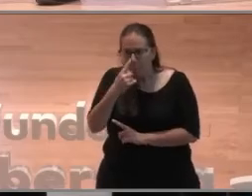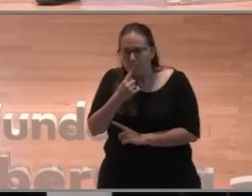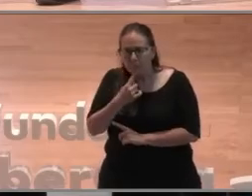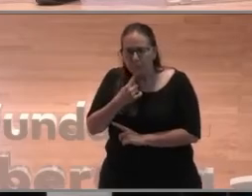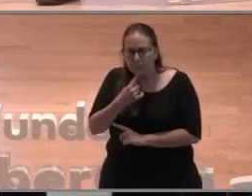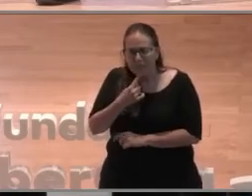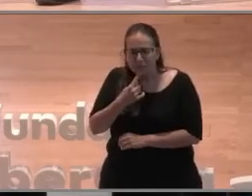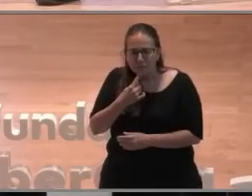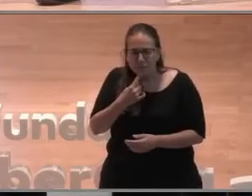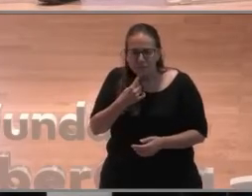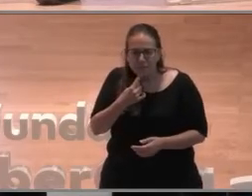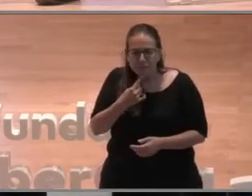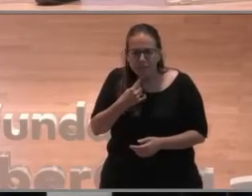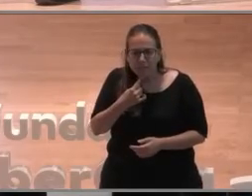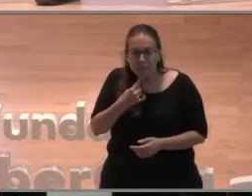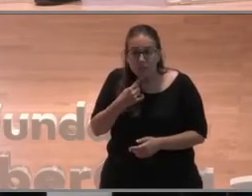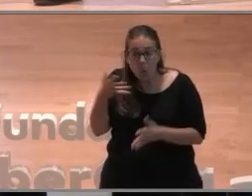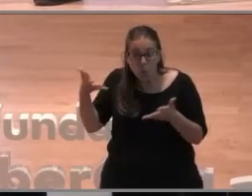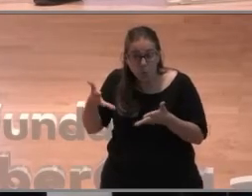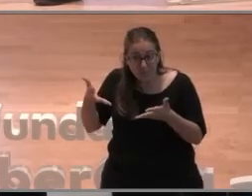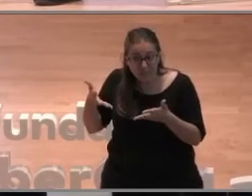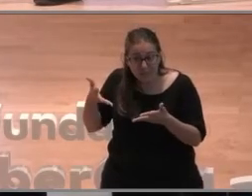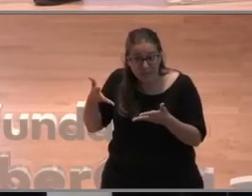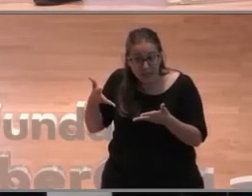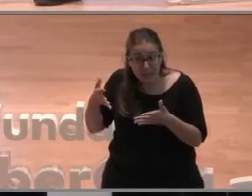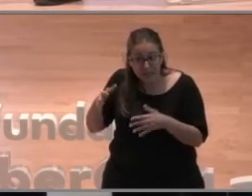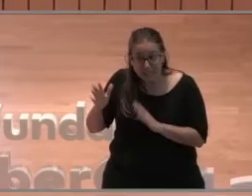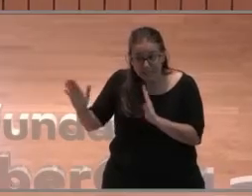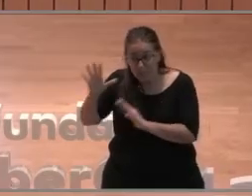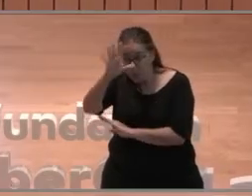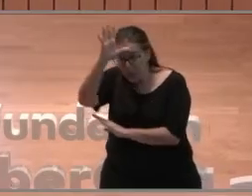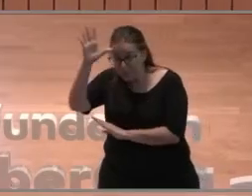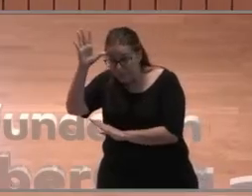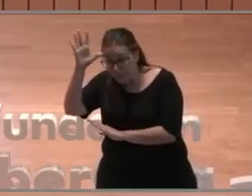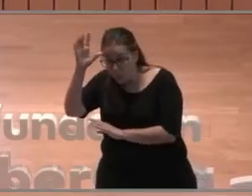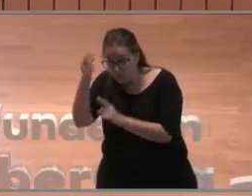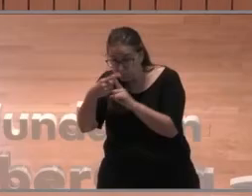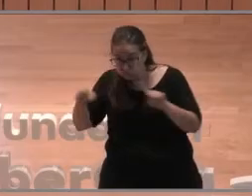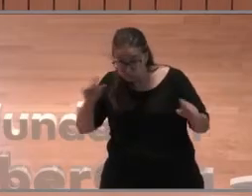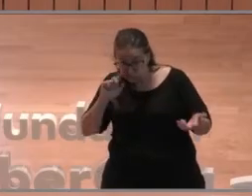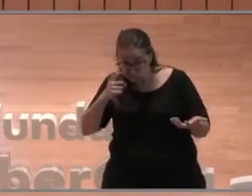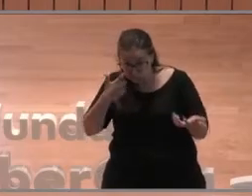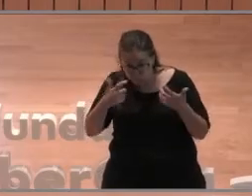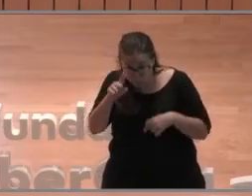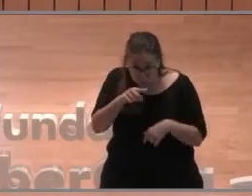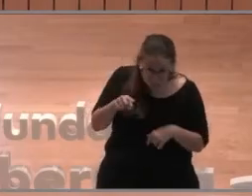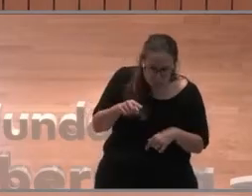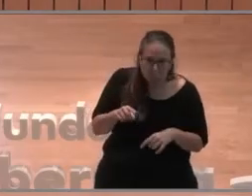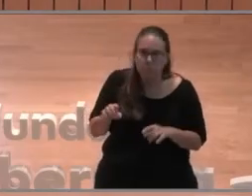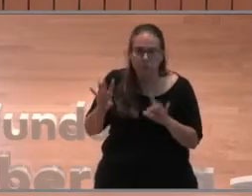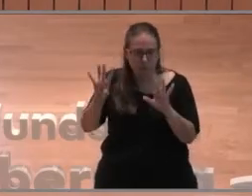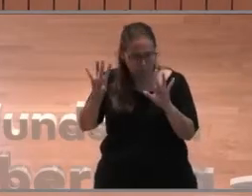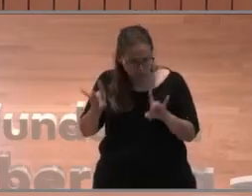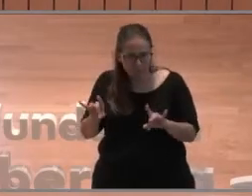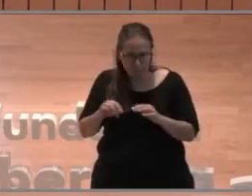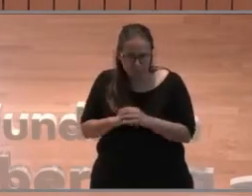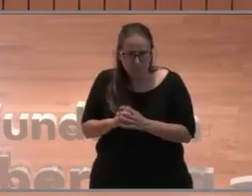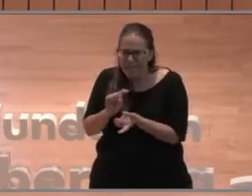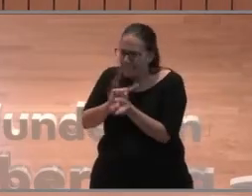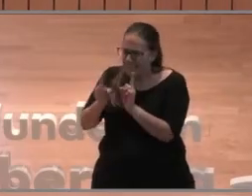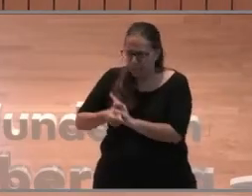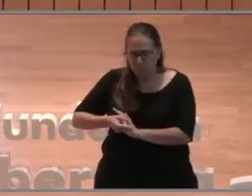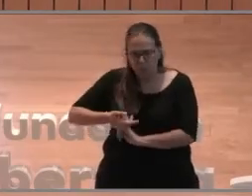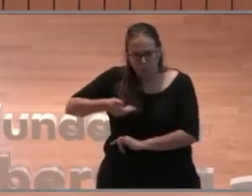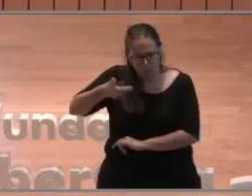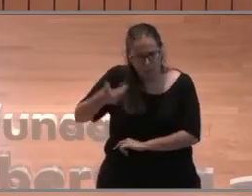de lo que veis en urgencias en verano? Sí ha cambiado, sí, la verdad es que estamos viendo un cambio